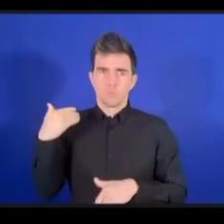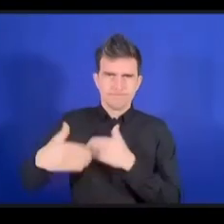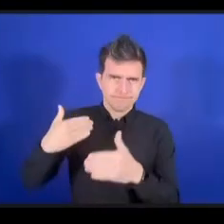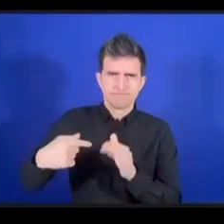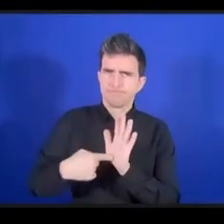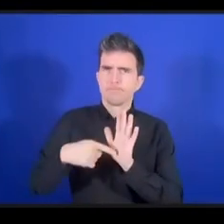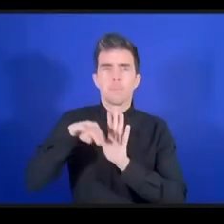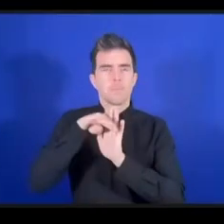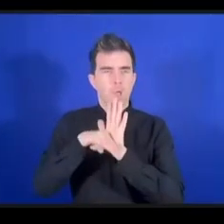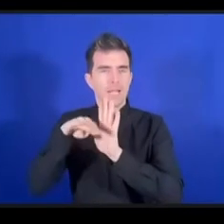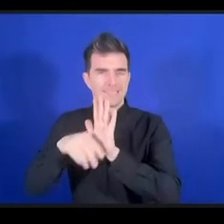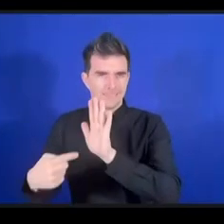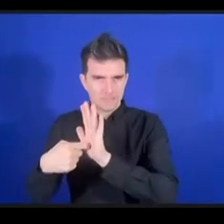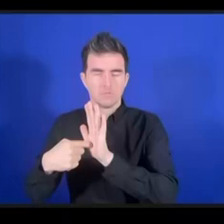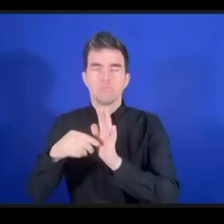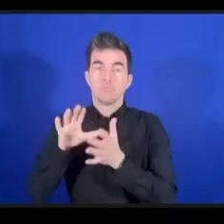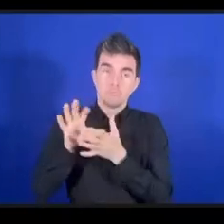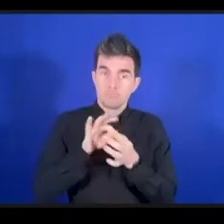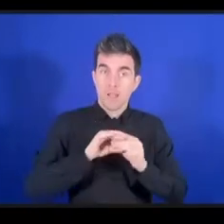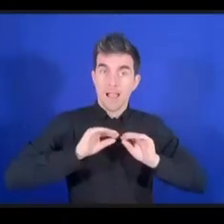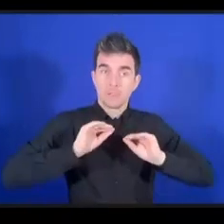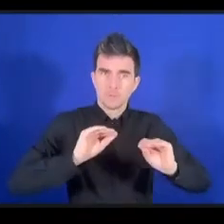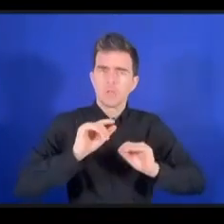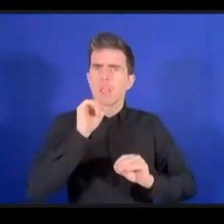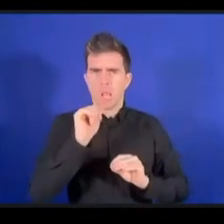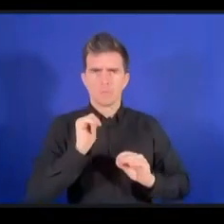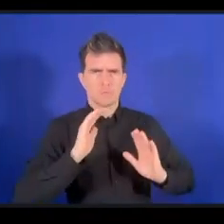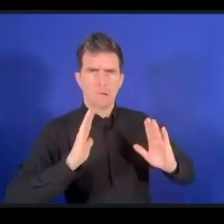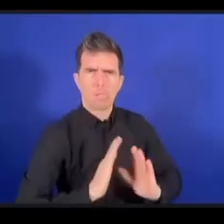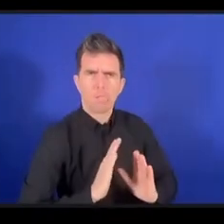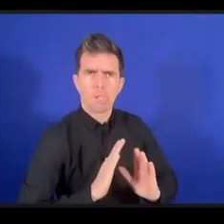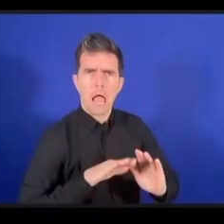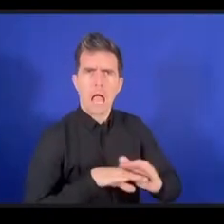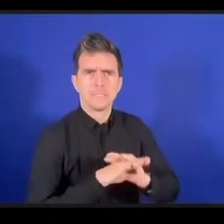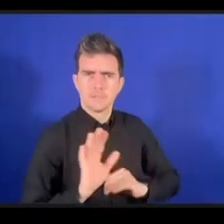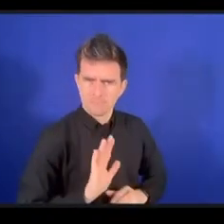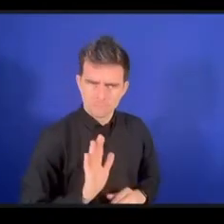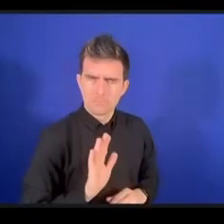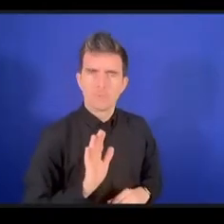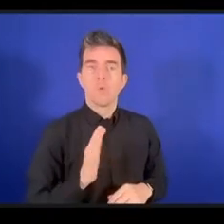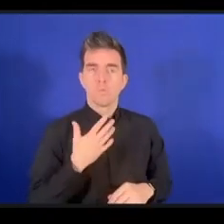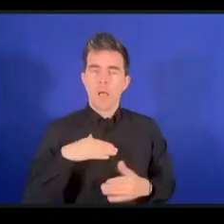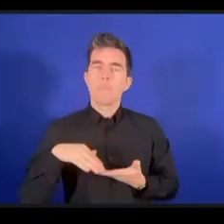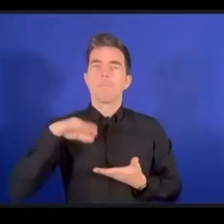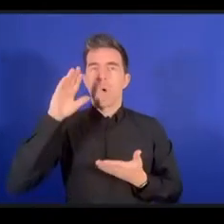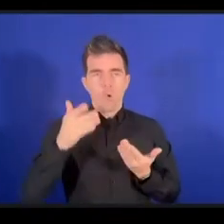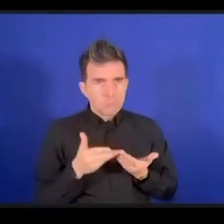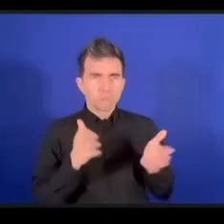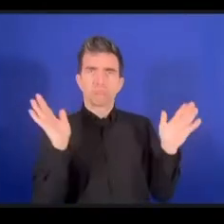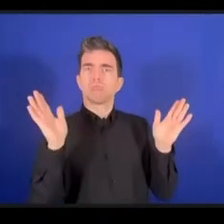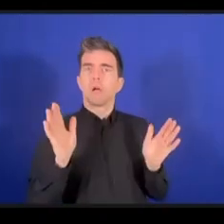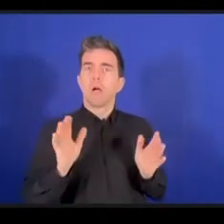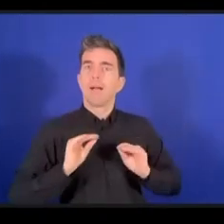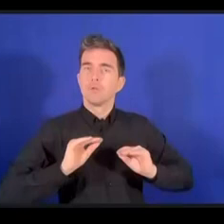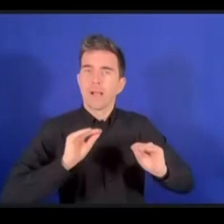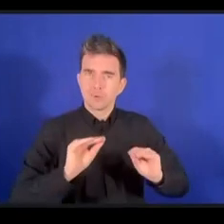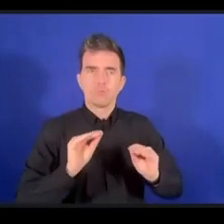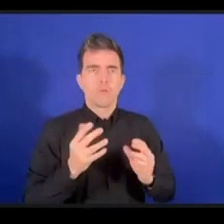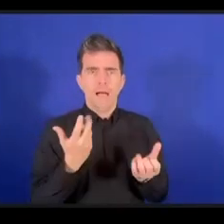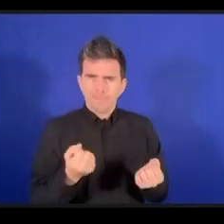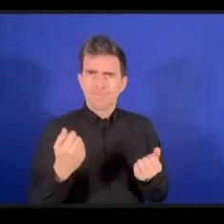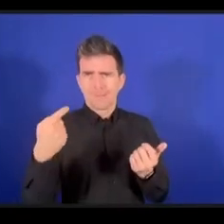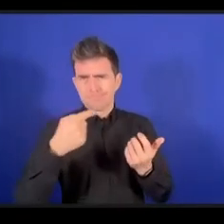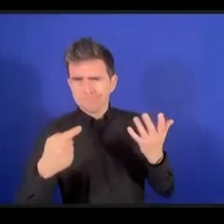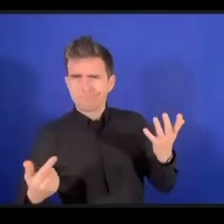de que ofrezcan recursos educativos abiertos y como una coalición nueva pues